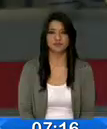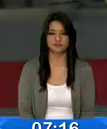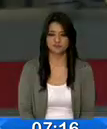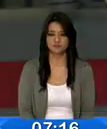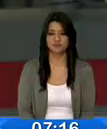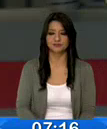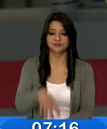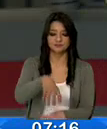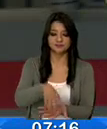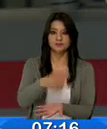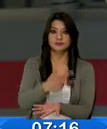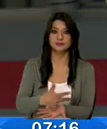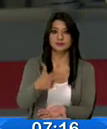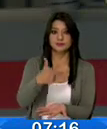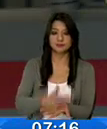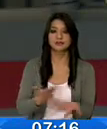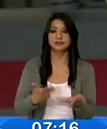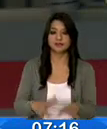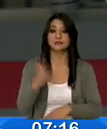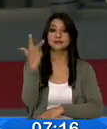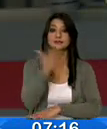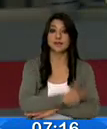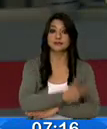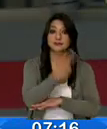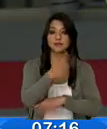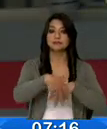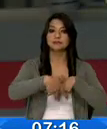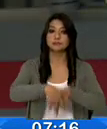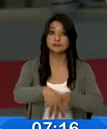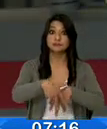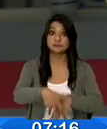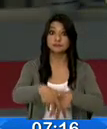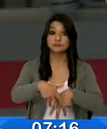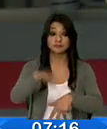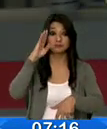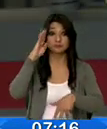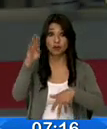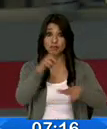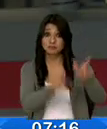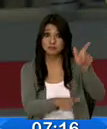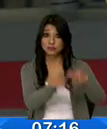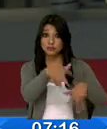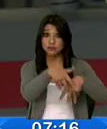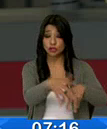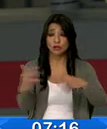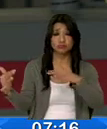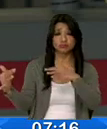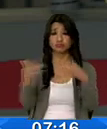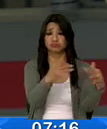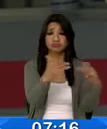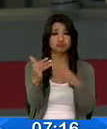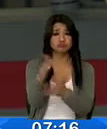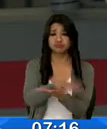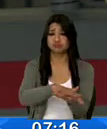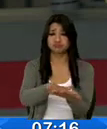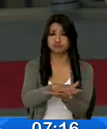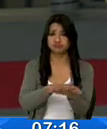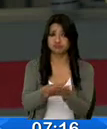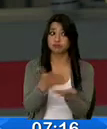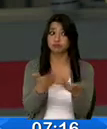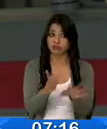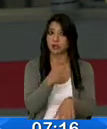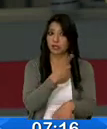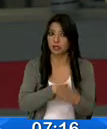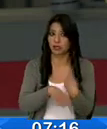En la provincia del Carchi se cumplen 3 días de paralización, enfrentamientos entre la fuerza pública y los manifestantes y han dejado varios